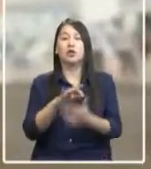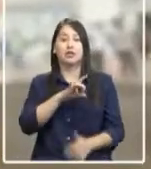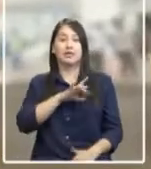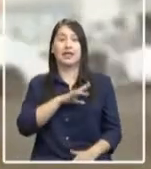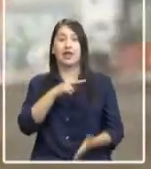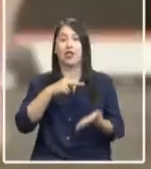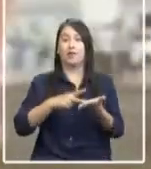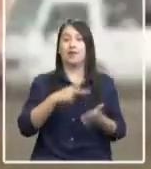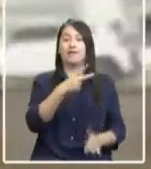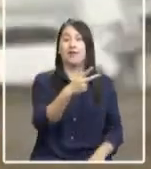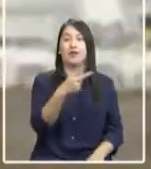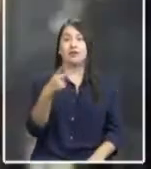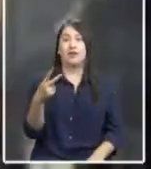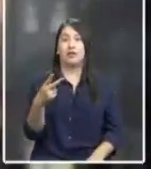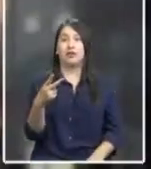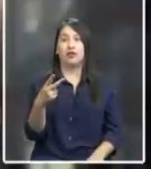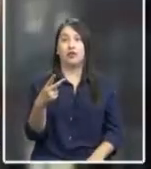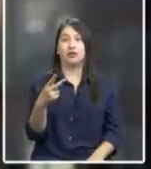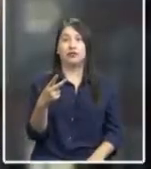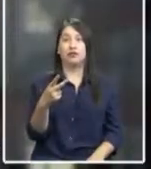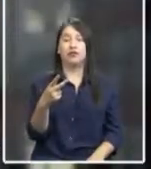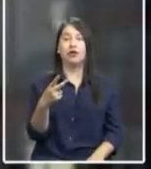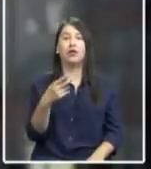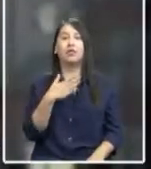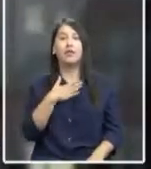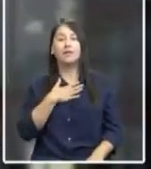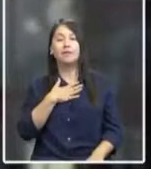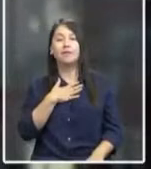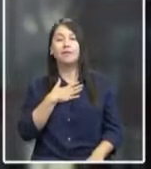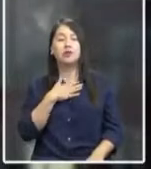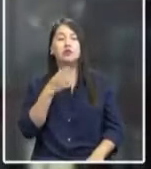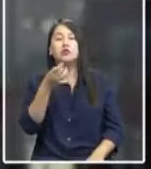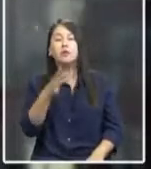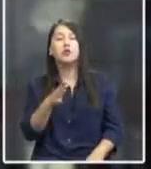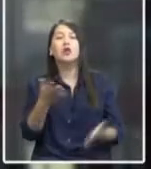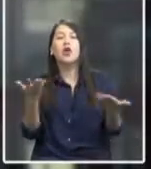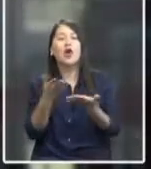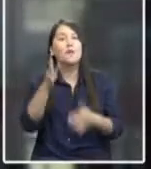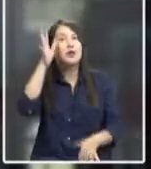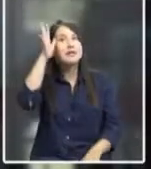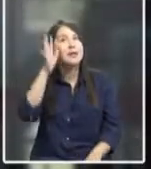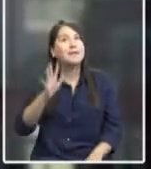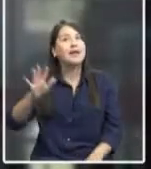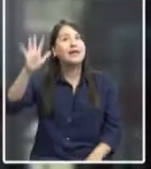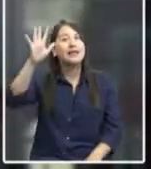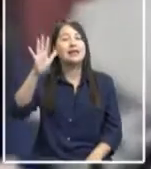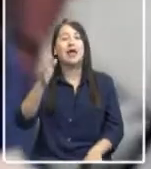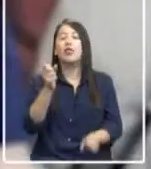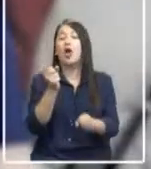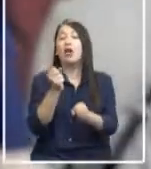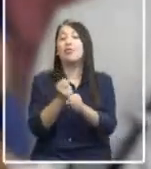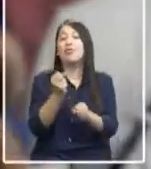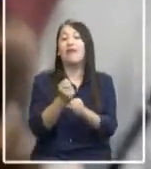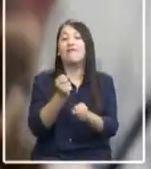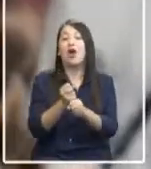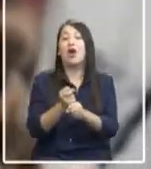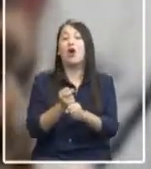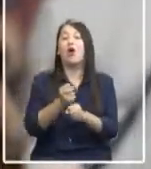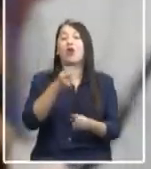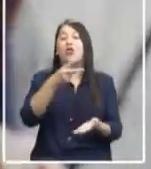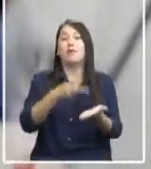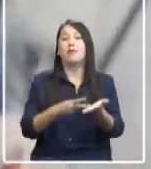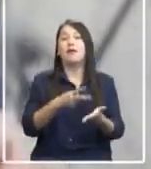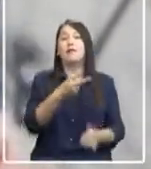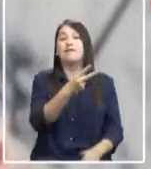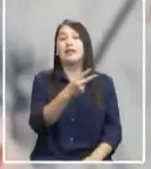2022 desde un punto de 2022, nosotros imaginaríamos cómo se verían las actividades chilenas de 2022 desde